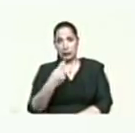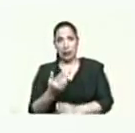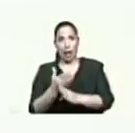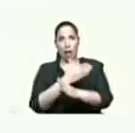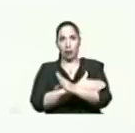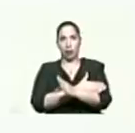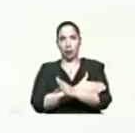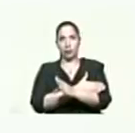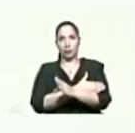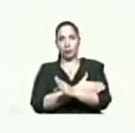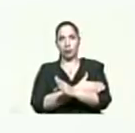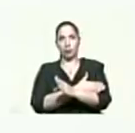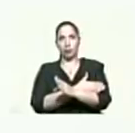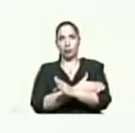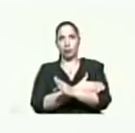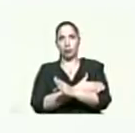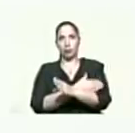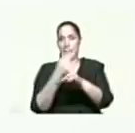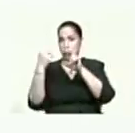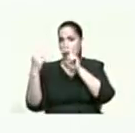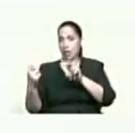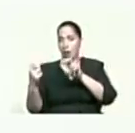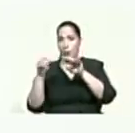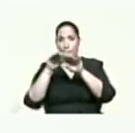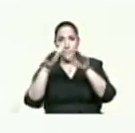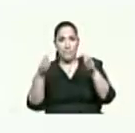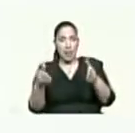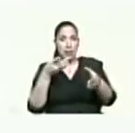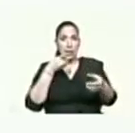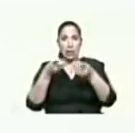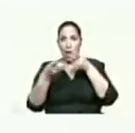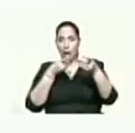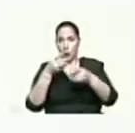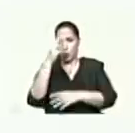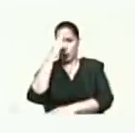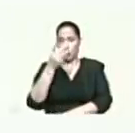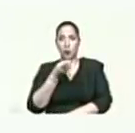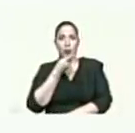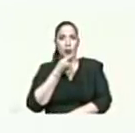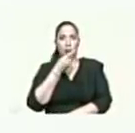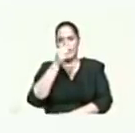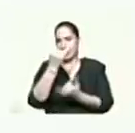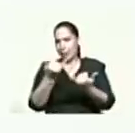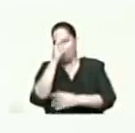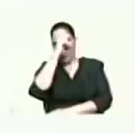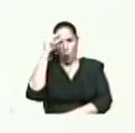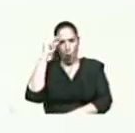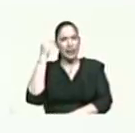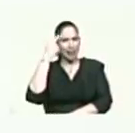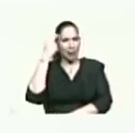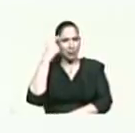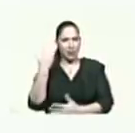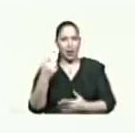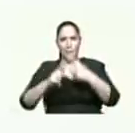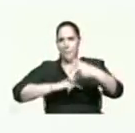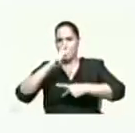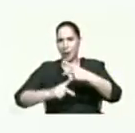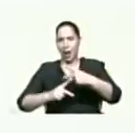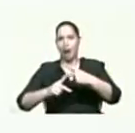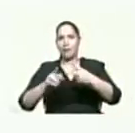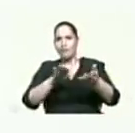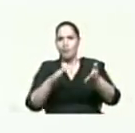que sentado en la mesa de diálogo en República Dominicana, ya Borges estaba en el plan del